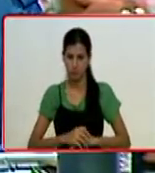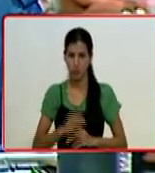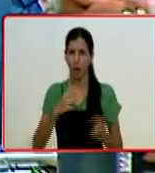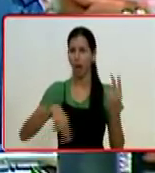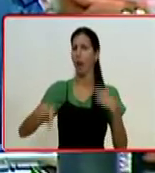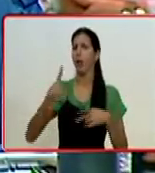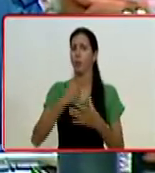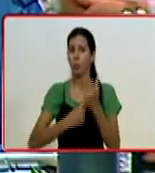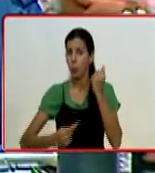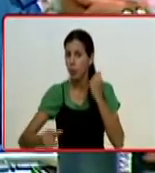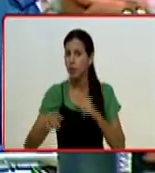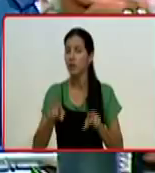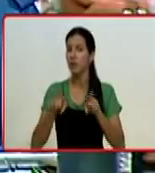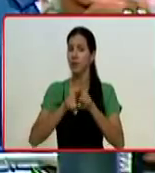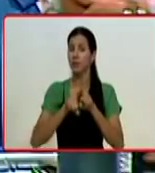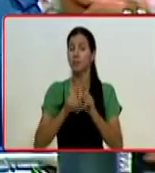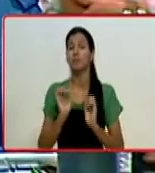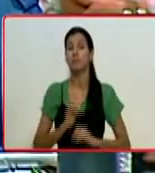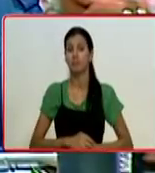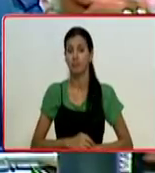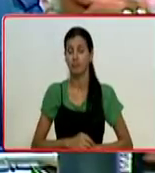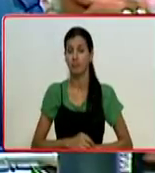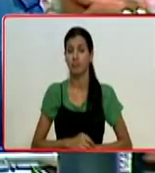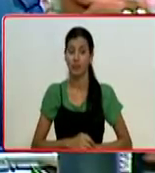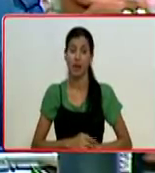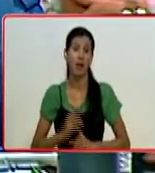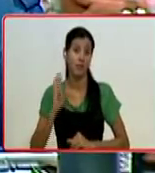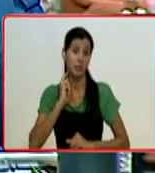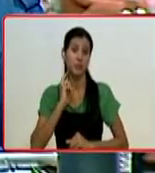A cada vampiro le llega